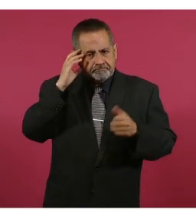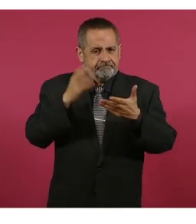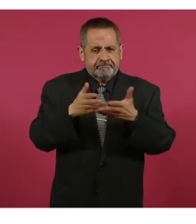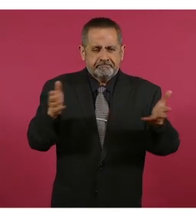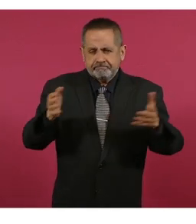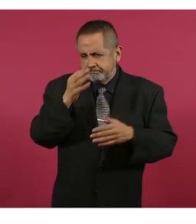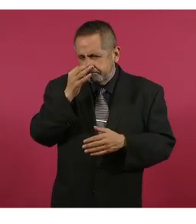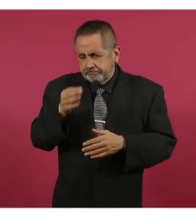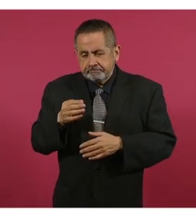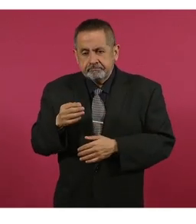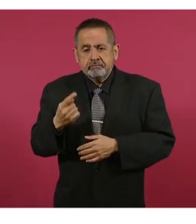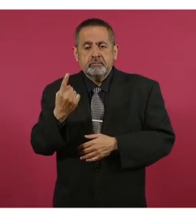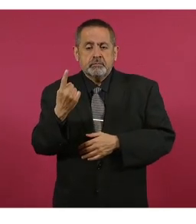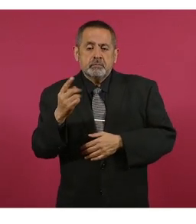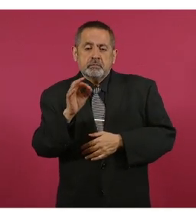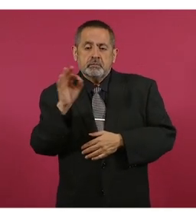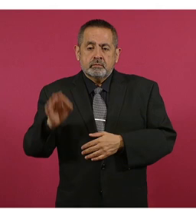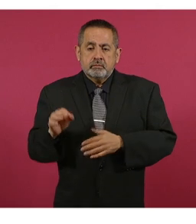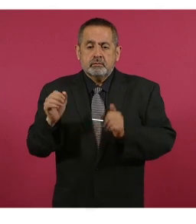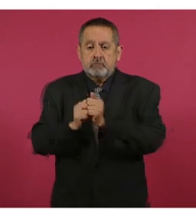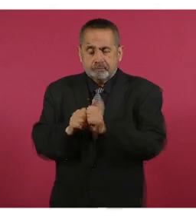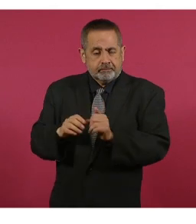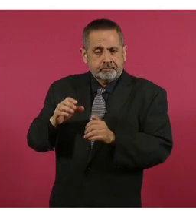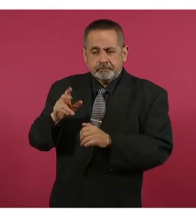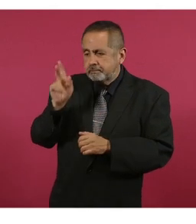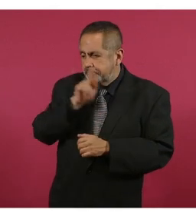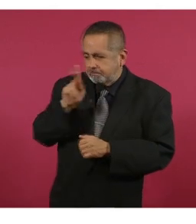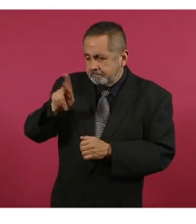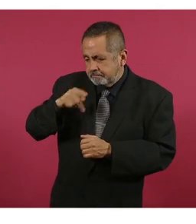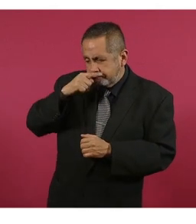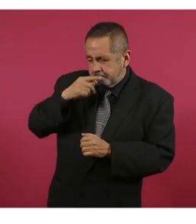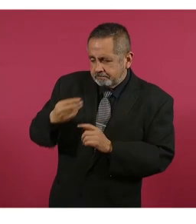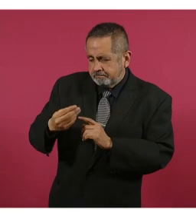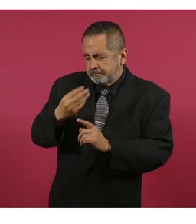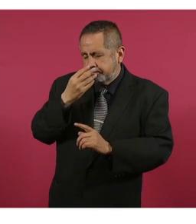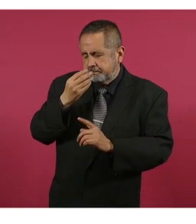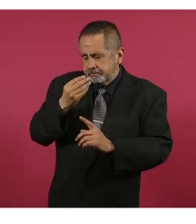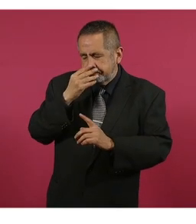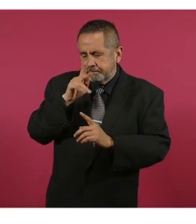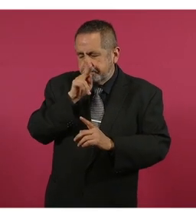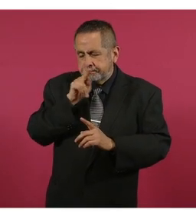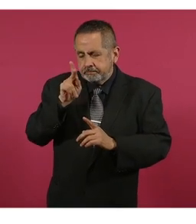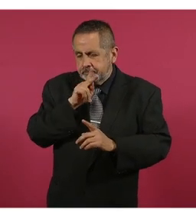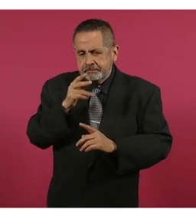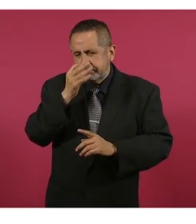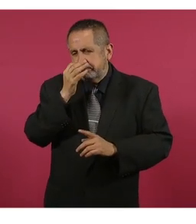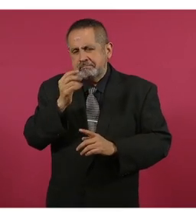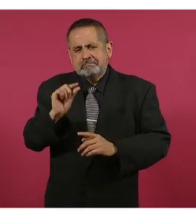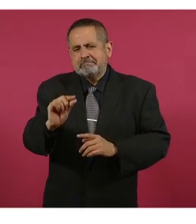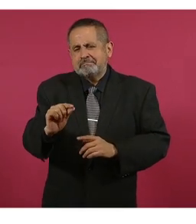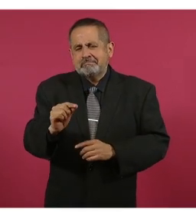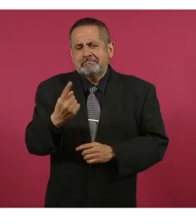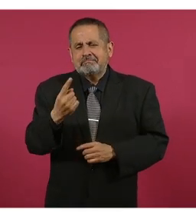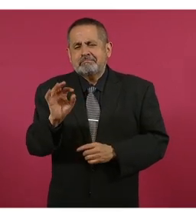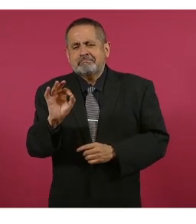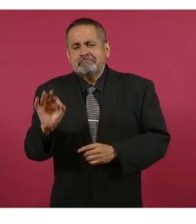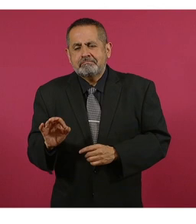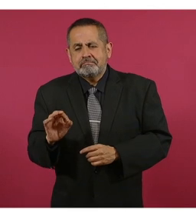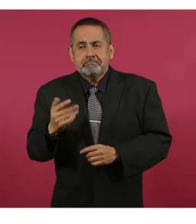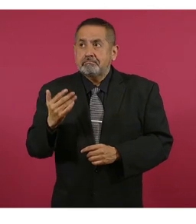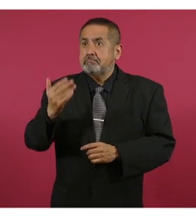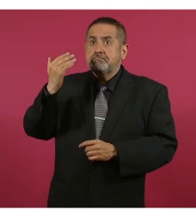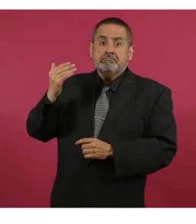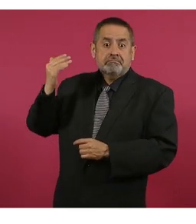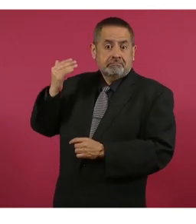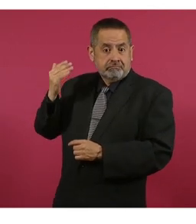y 1% de camas con ventilador, cosa que es muy por debajo de lo que aún en épocas invernales de los años